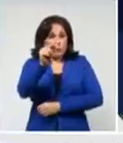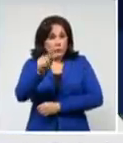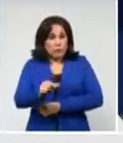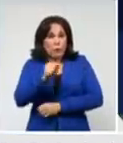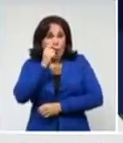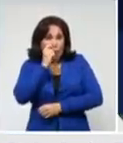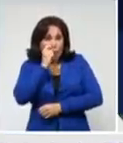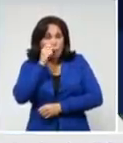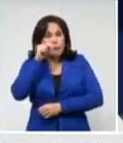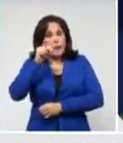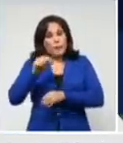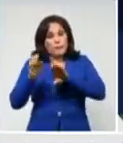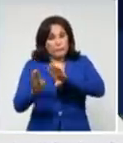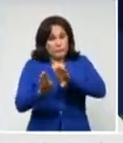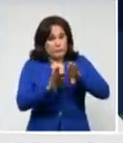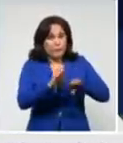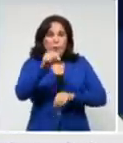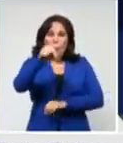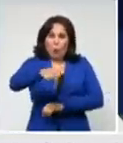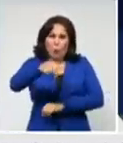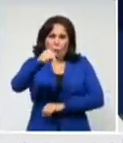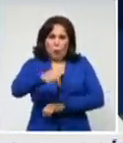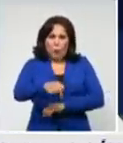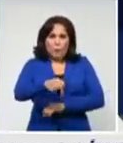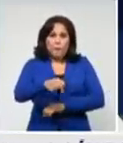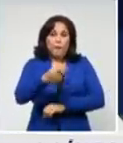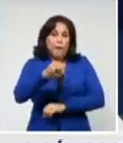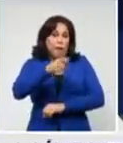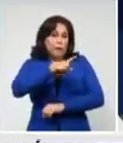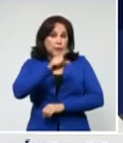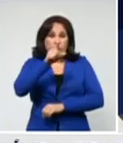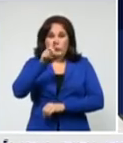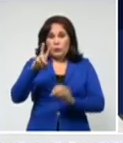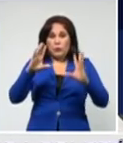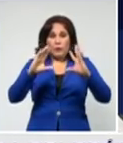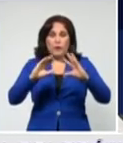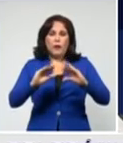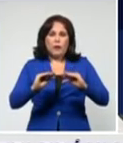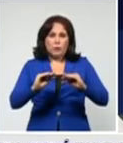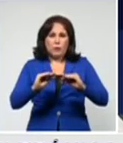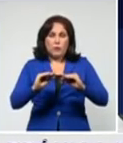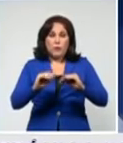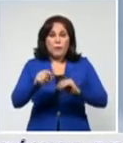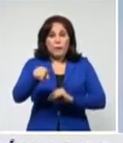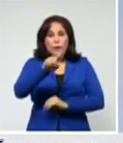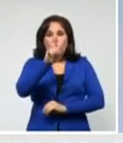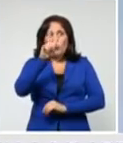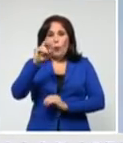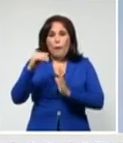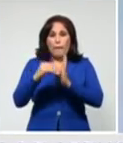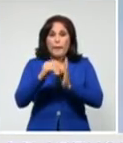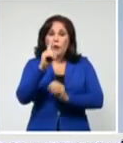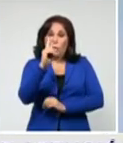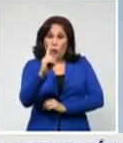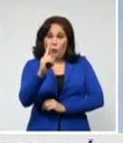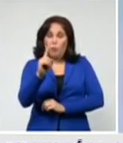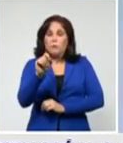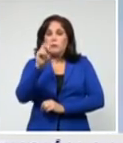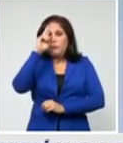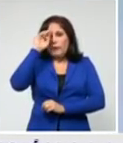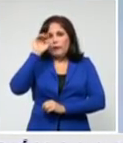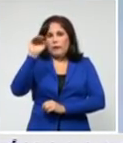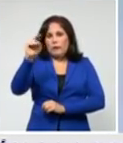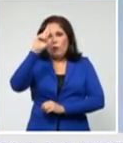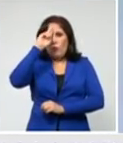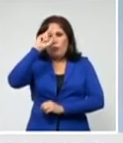en el día de hoy, hasta anoche a las 12 de la noche, se encontraban 2.001 pacientes ingresados en nuestros